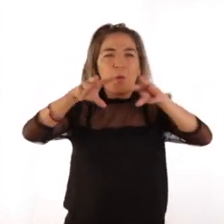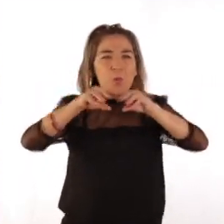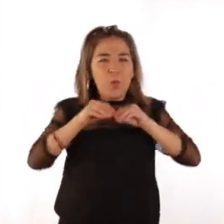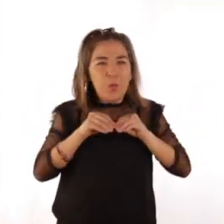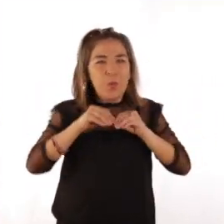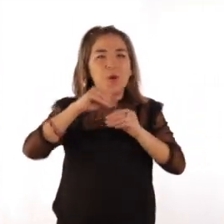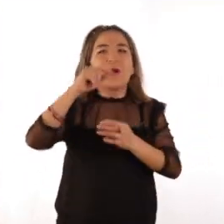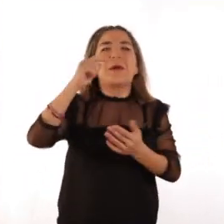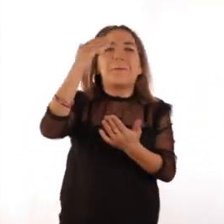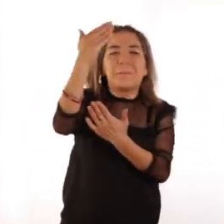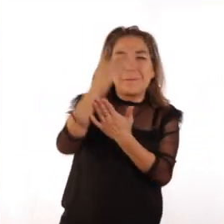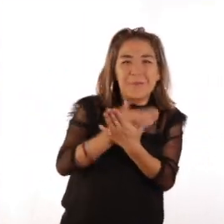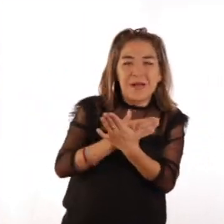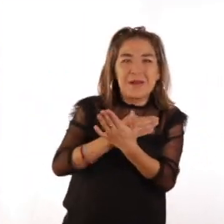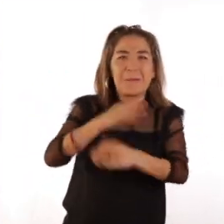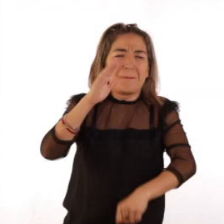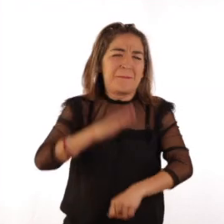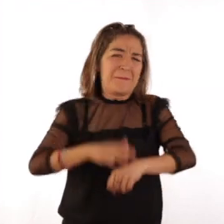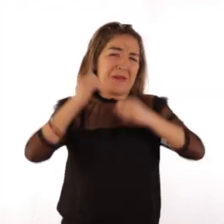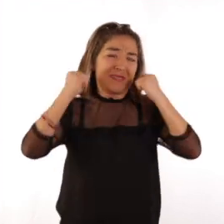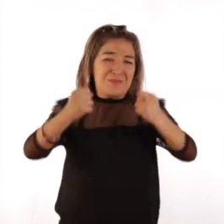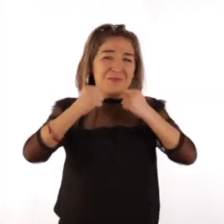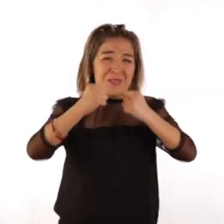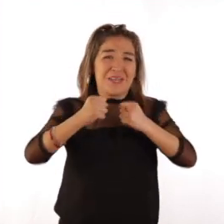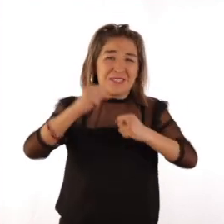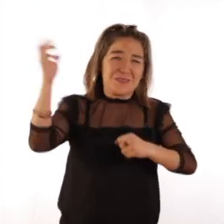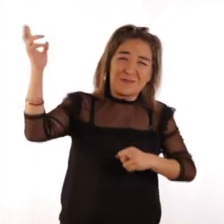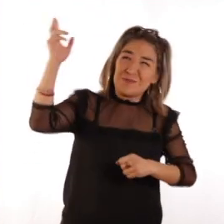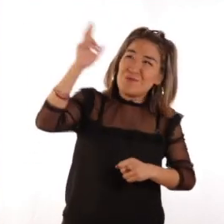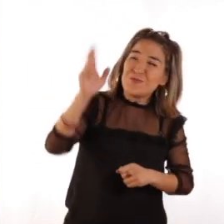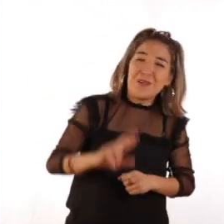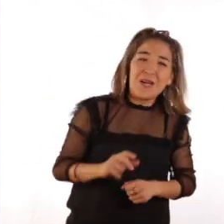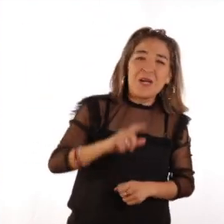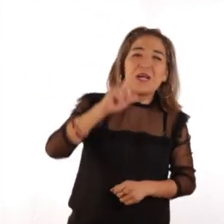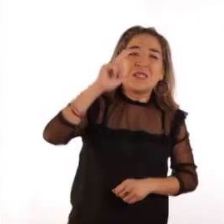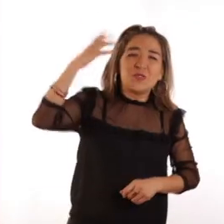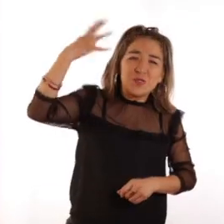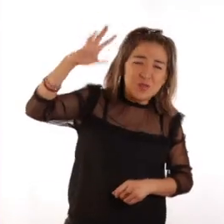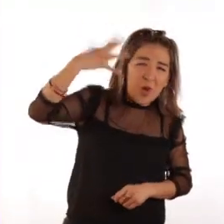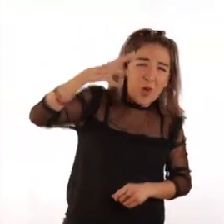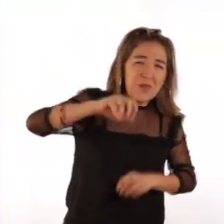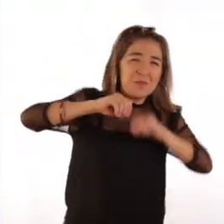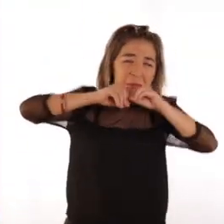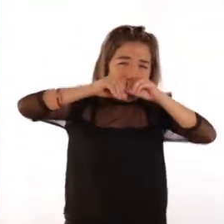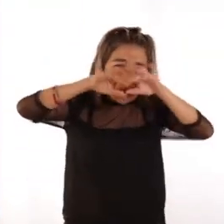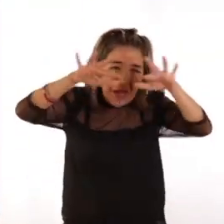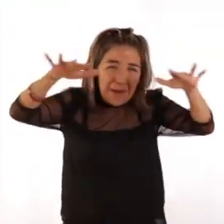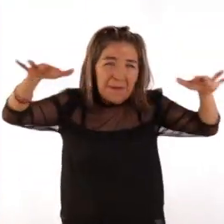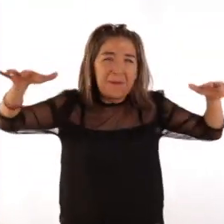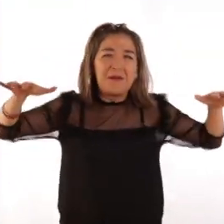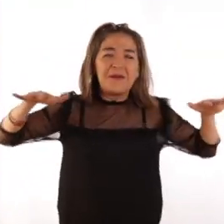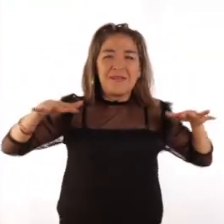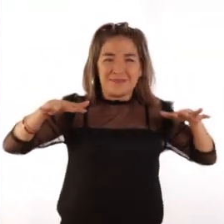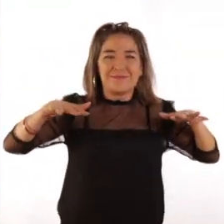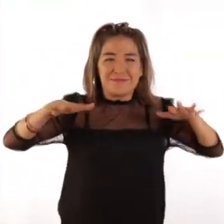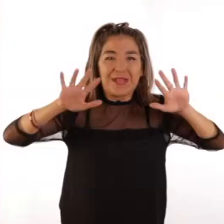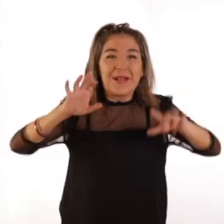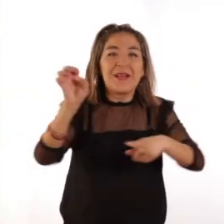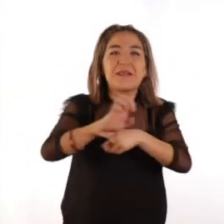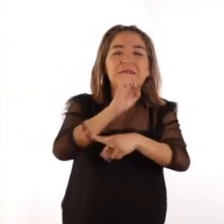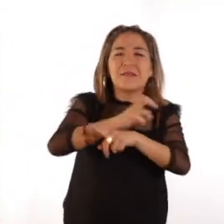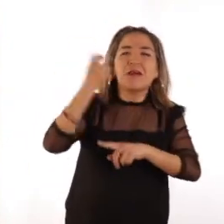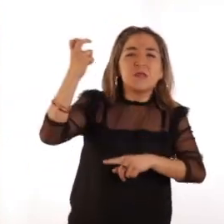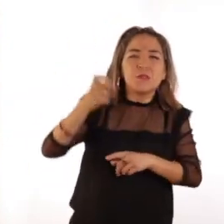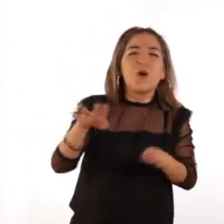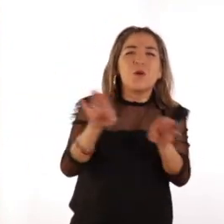reducción, de pronto emite enorme radiación, llamadas muy grandes que nos alteran.